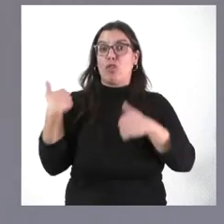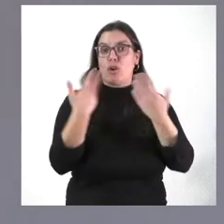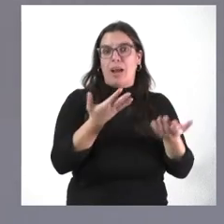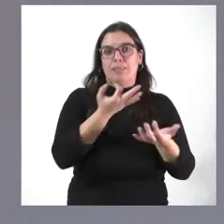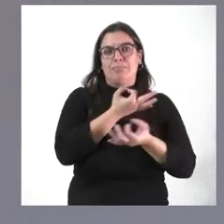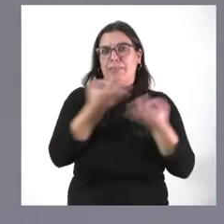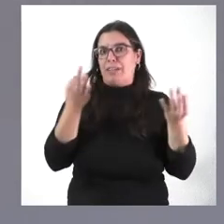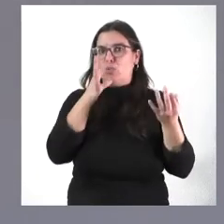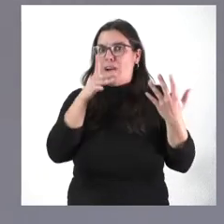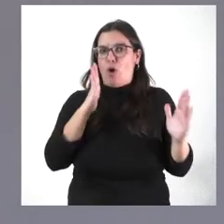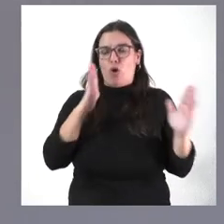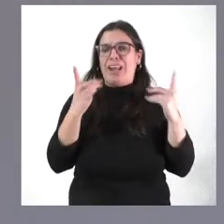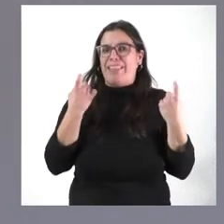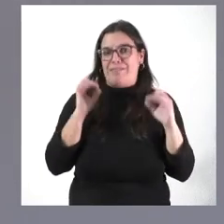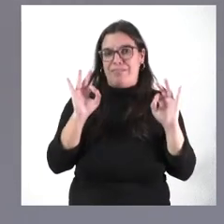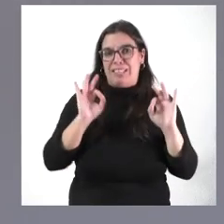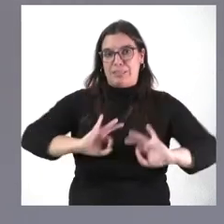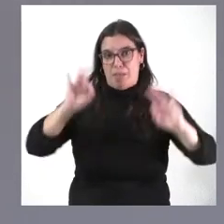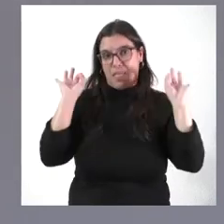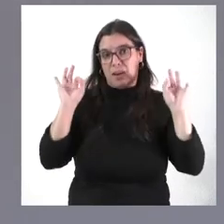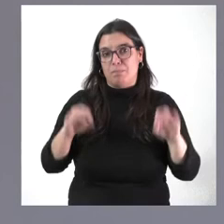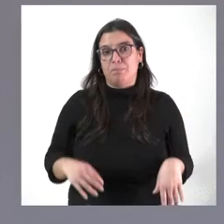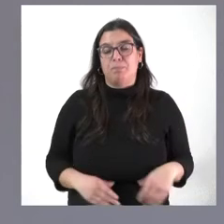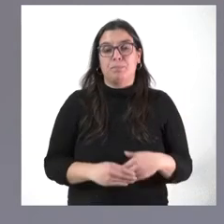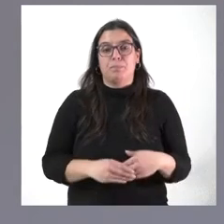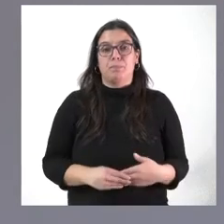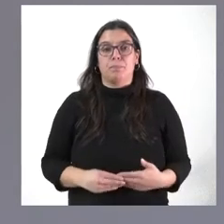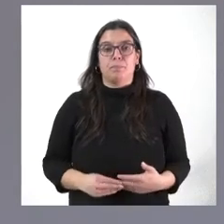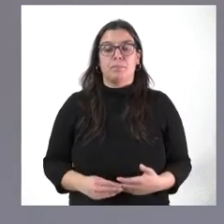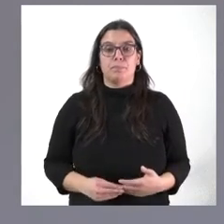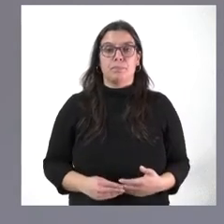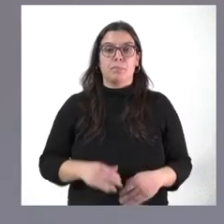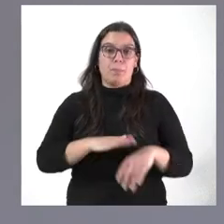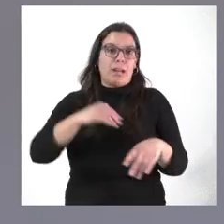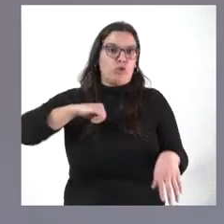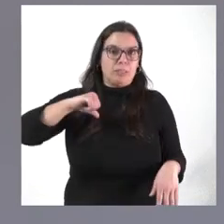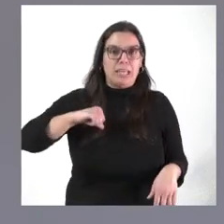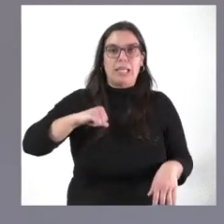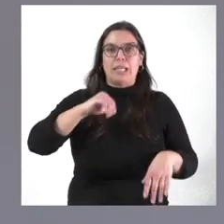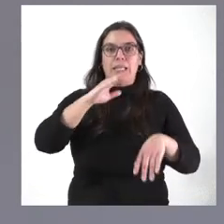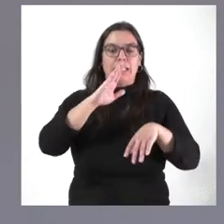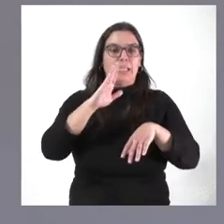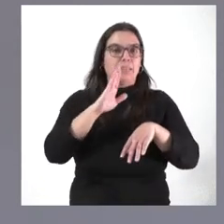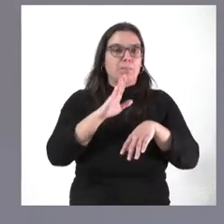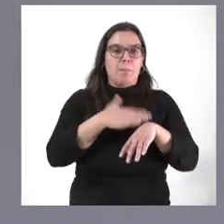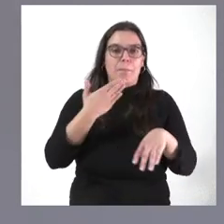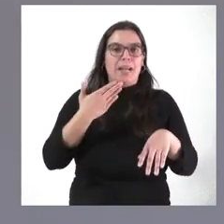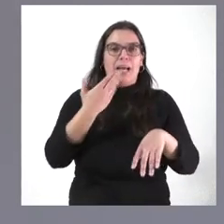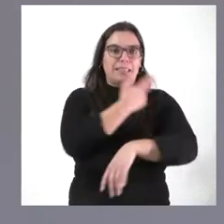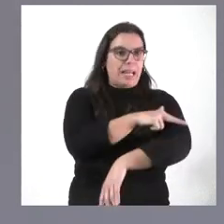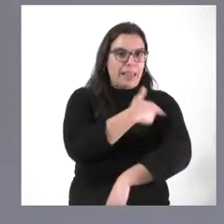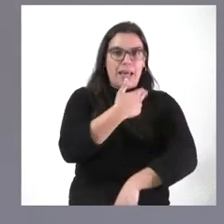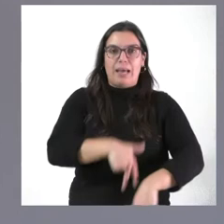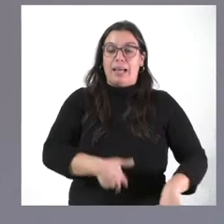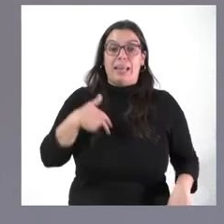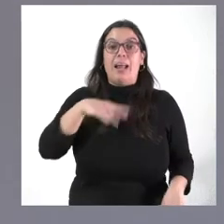en su momento de especial necesidad de sangre para nuestros hospitales para nuestras actuaciones en materia sanitaria especialmente